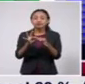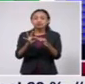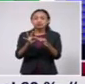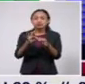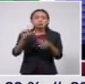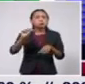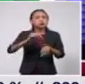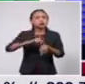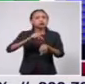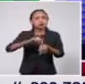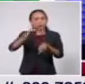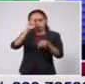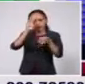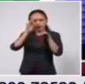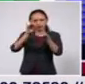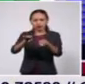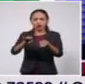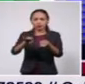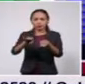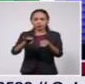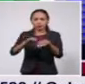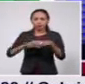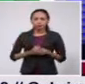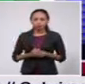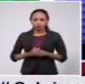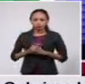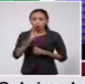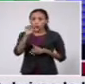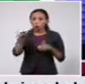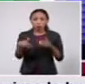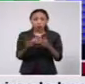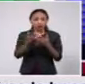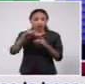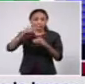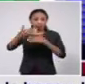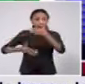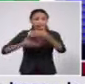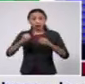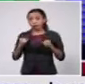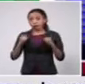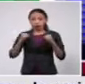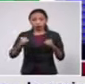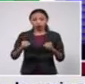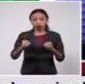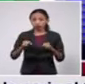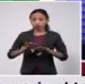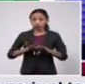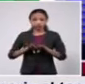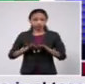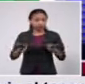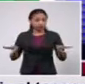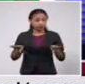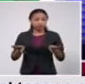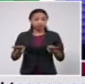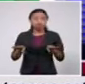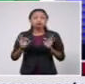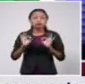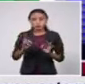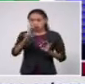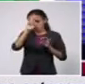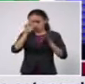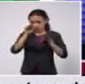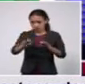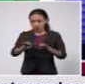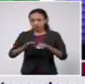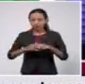tiempo ingresado. Realmente un día en terapia intensiva desde que llegó.